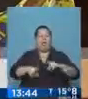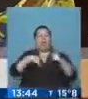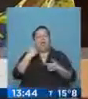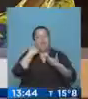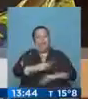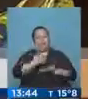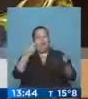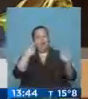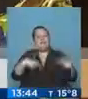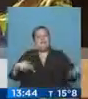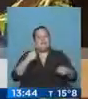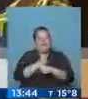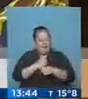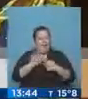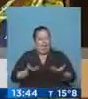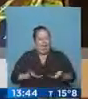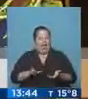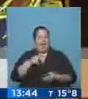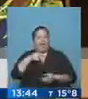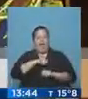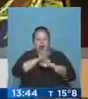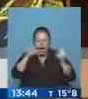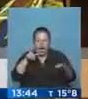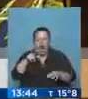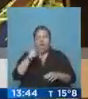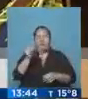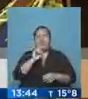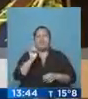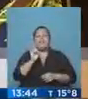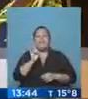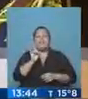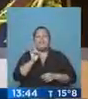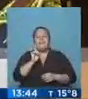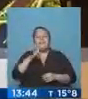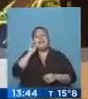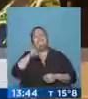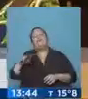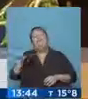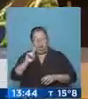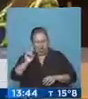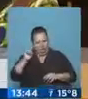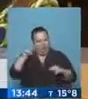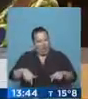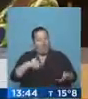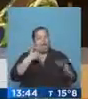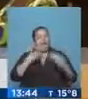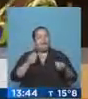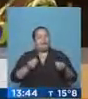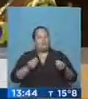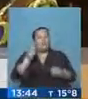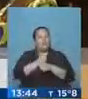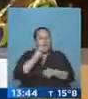exhibiciones para mostrarse porque quería dejarlo bien en claro este porque no es una mera exposición acá estamos hablando de